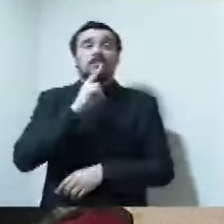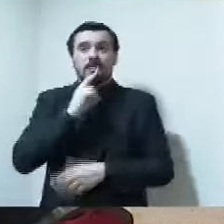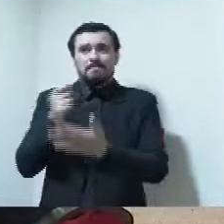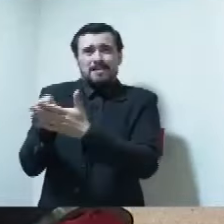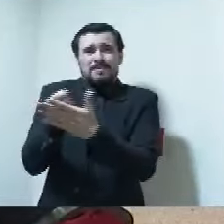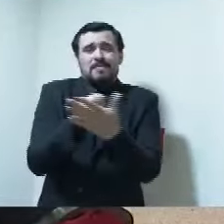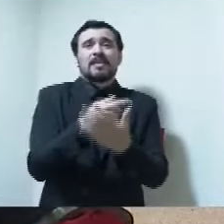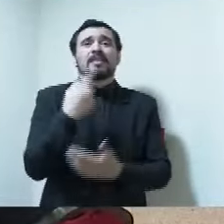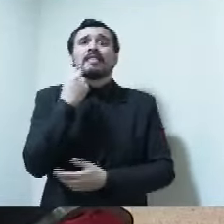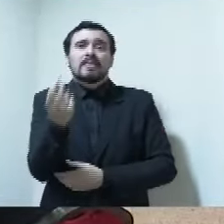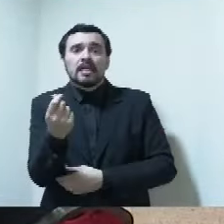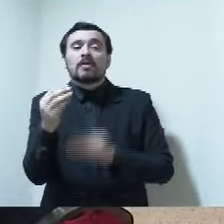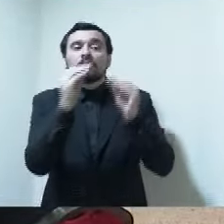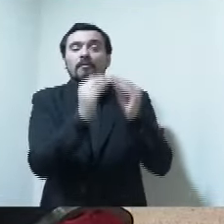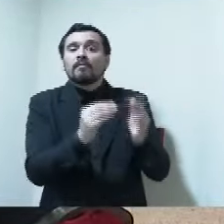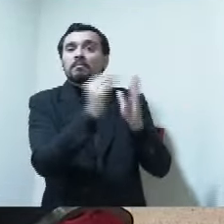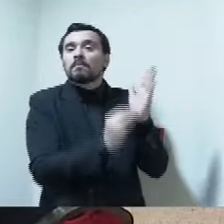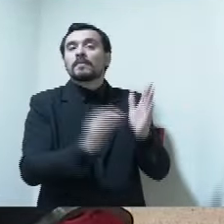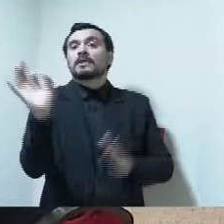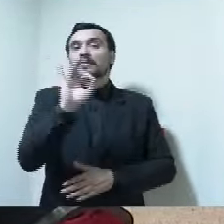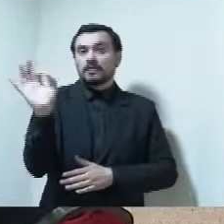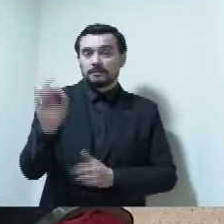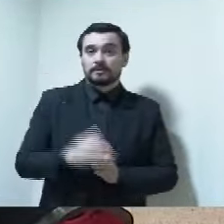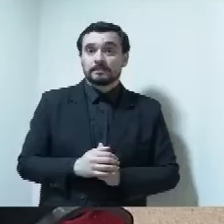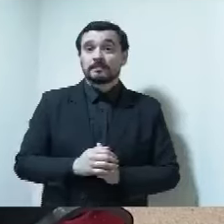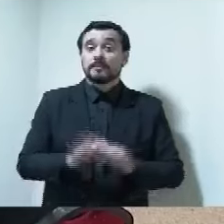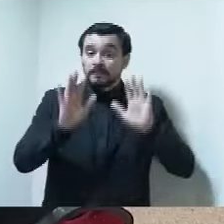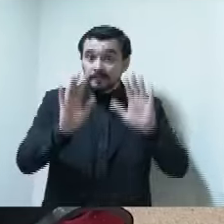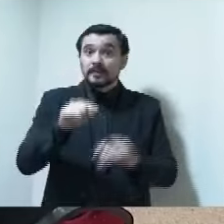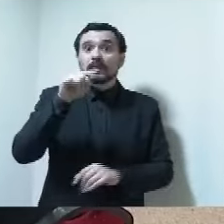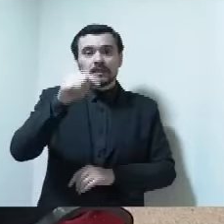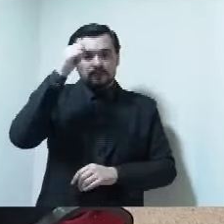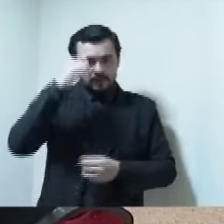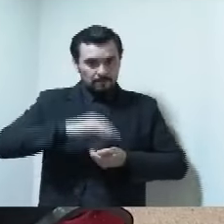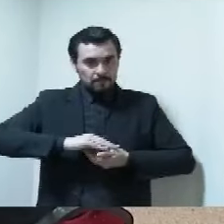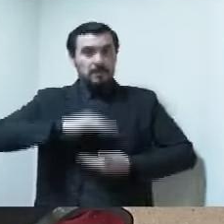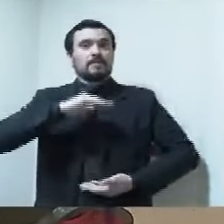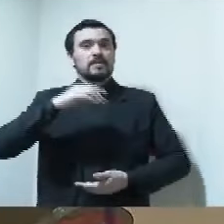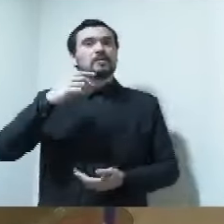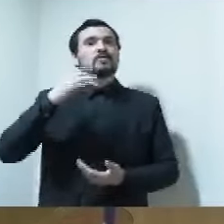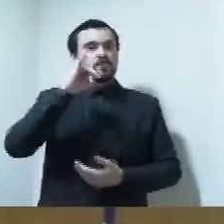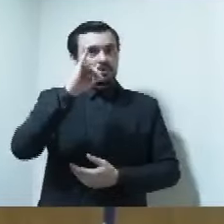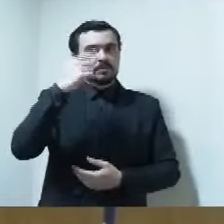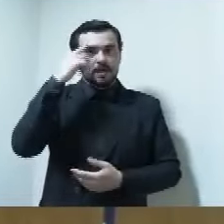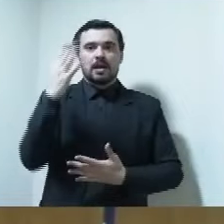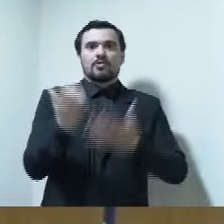en deudas no contabilizadas. Esto sin duda generó un beneficio tremendo para toda la economía. Ordenamos la casa